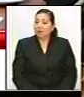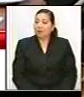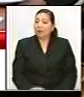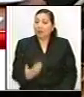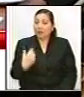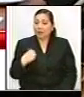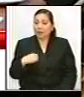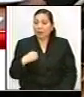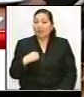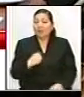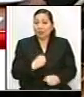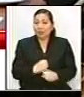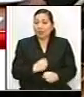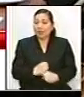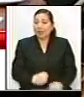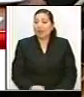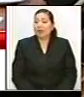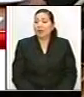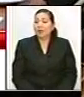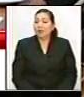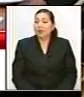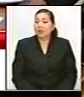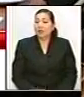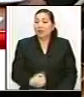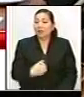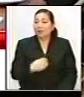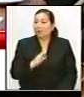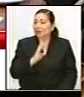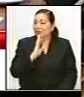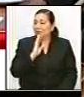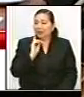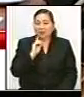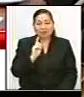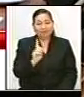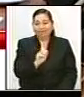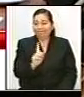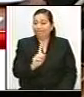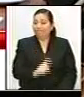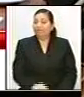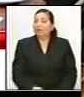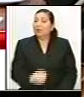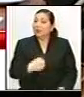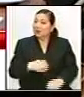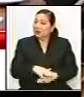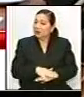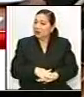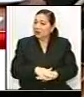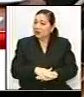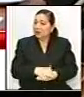en la municipalidad, por eso que a mí ya no me engañan. Hice gestiones